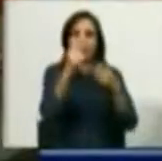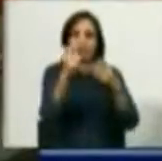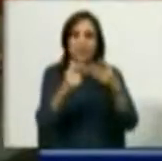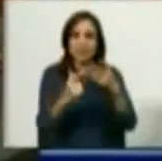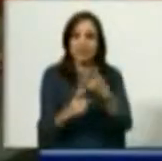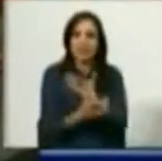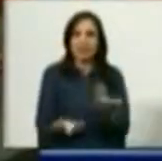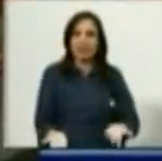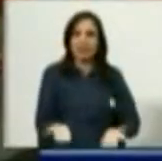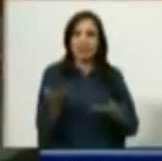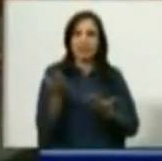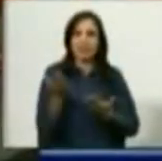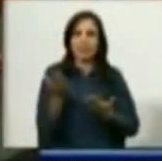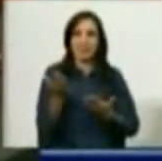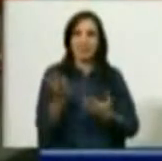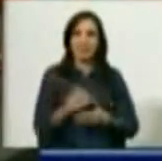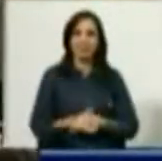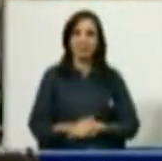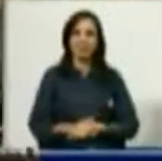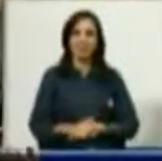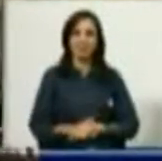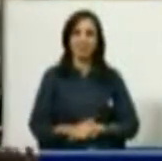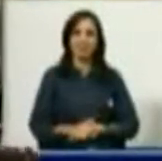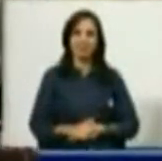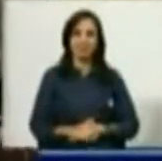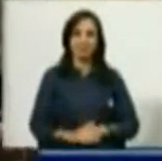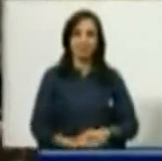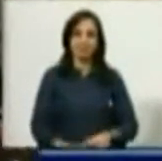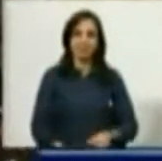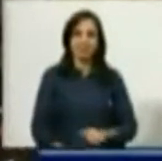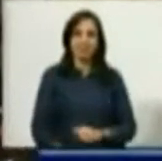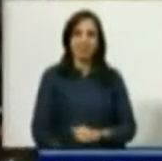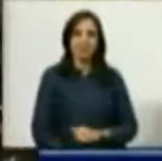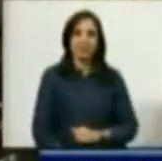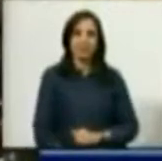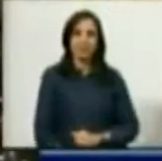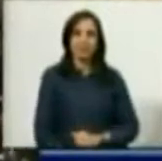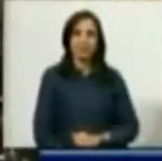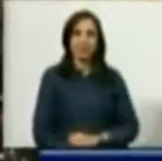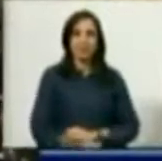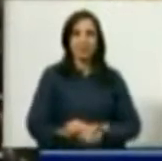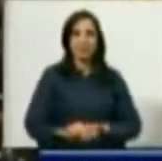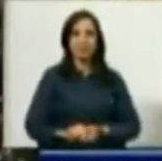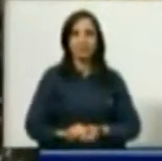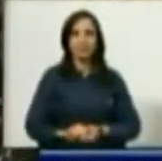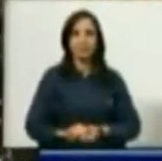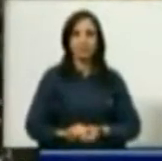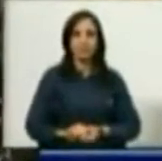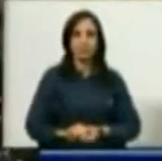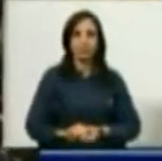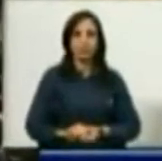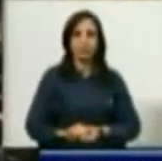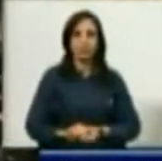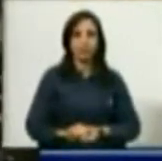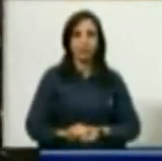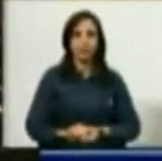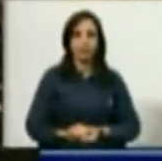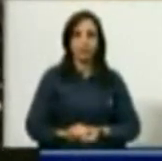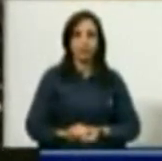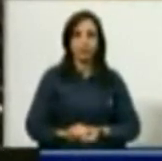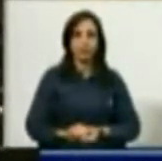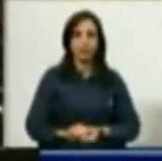González Sandoval José Cadete primer año Meneses Chacón Giovanni